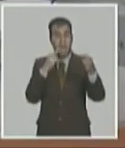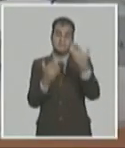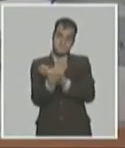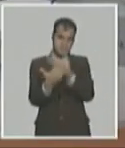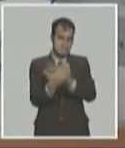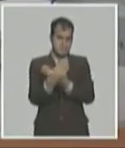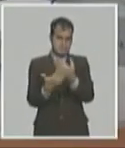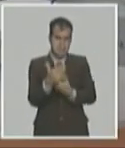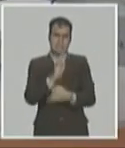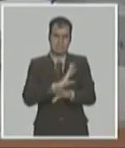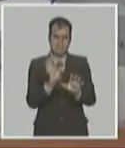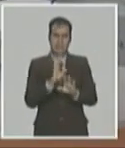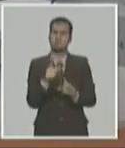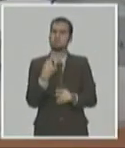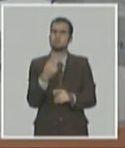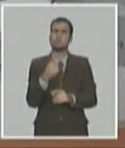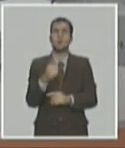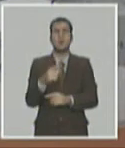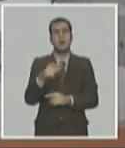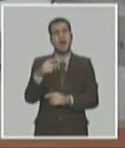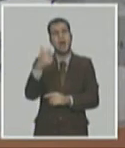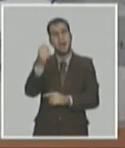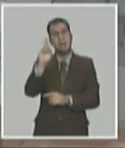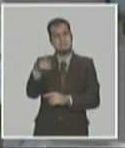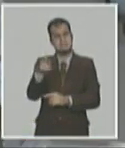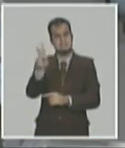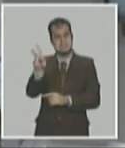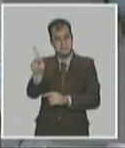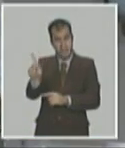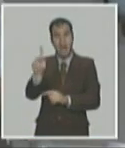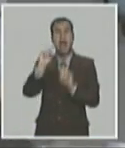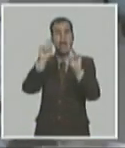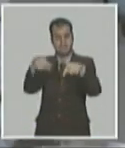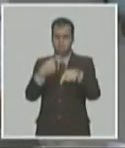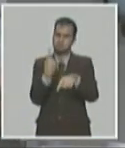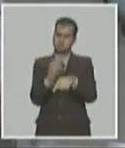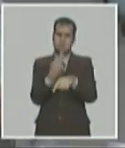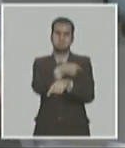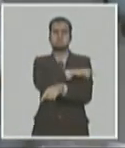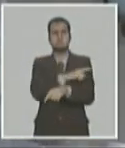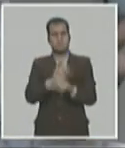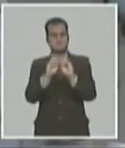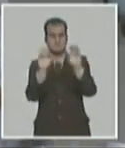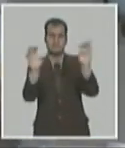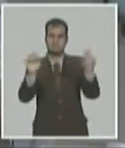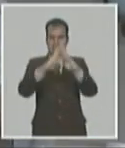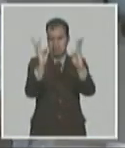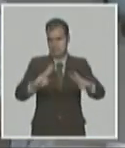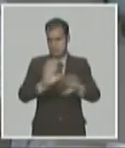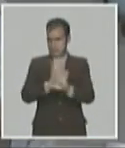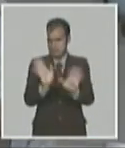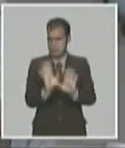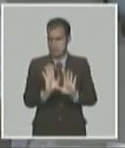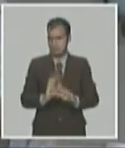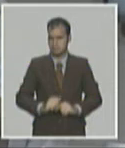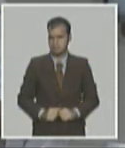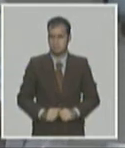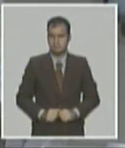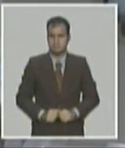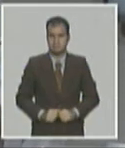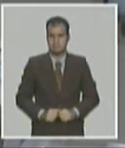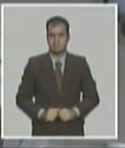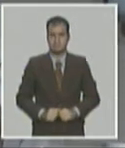pero que ya tenemos una aplicación que está a disposición de todo nuestro pueblo, no solamente de la militancia, de todas las estructuras